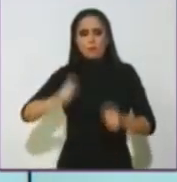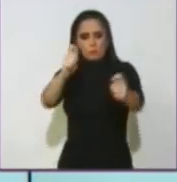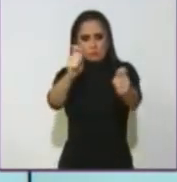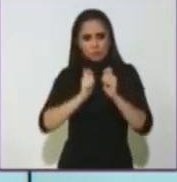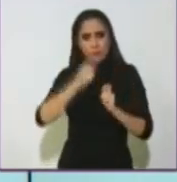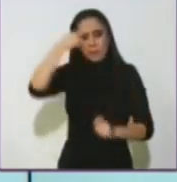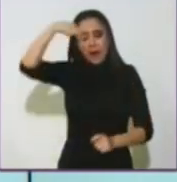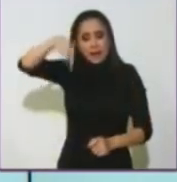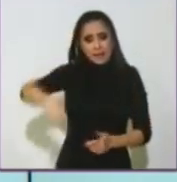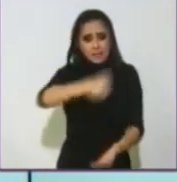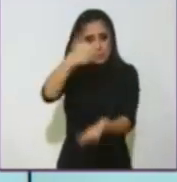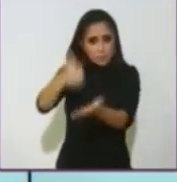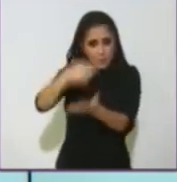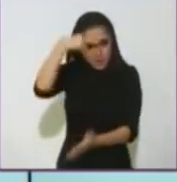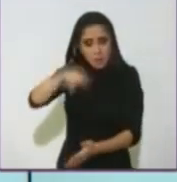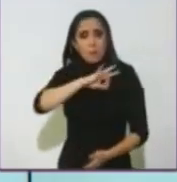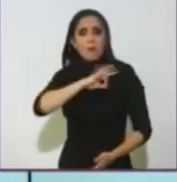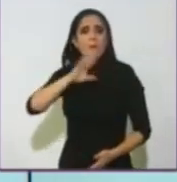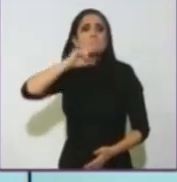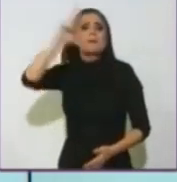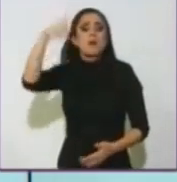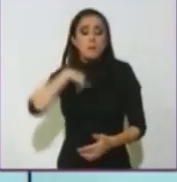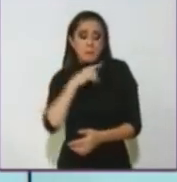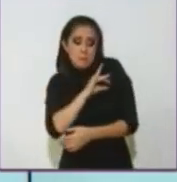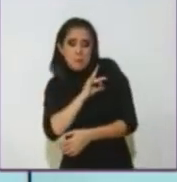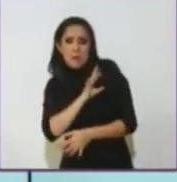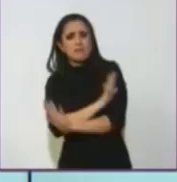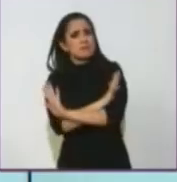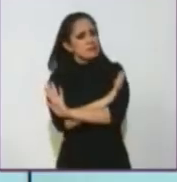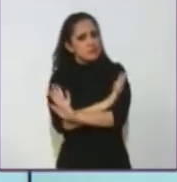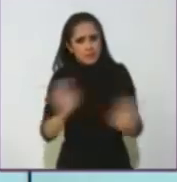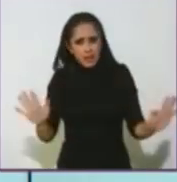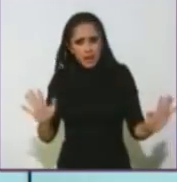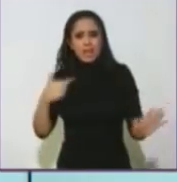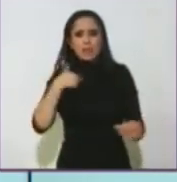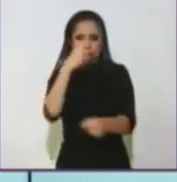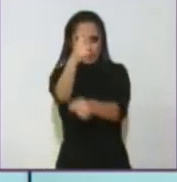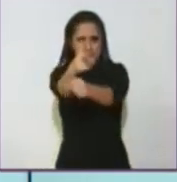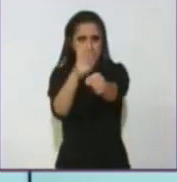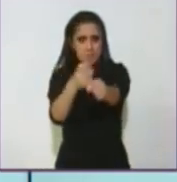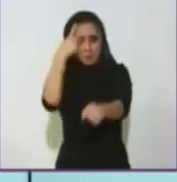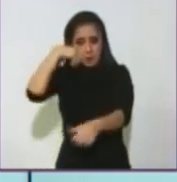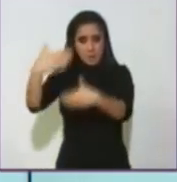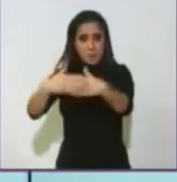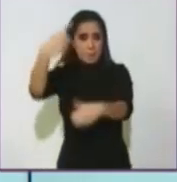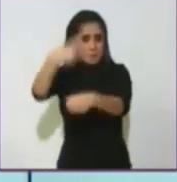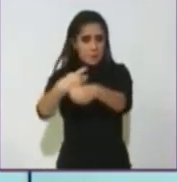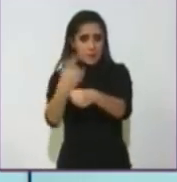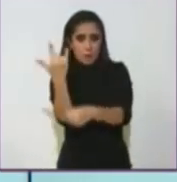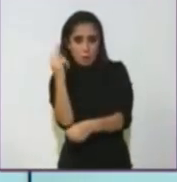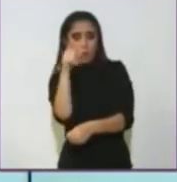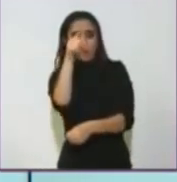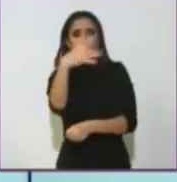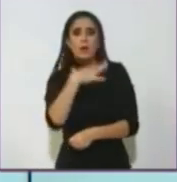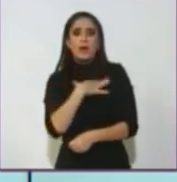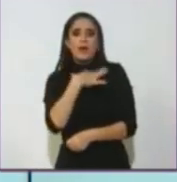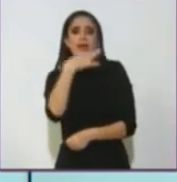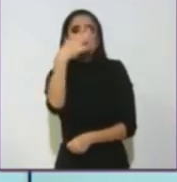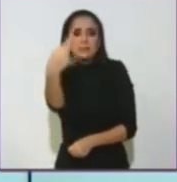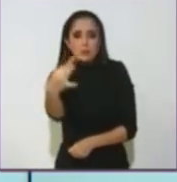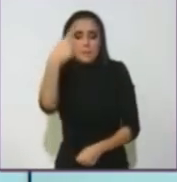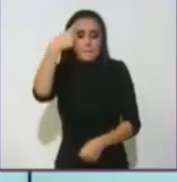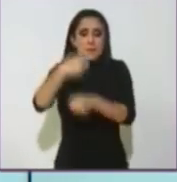ciudad y tenemos que dejar de tener miedo yo te invito para que el próximo primero de julio elijas el primer